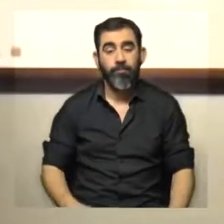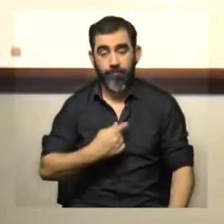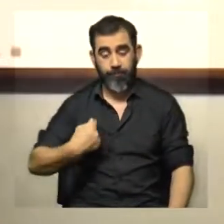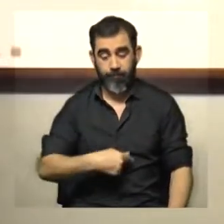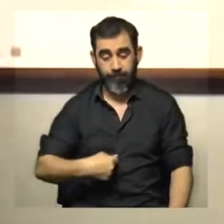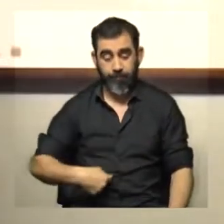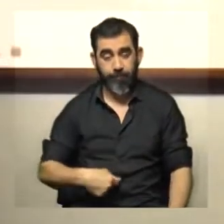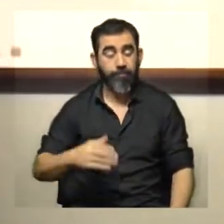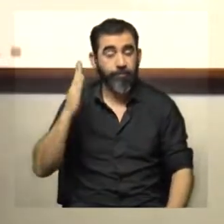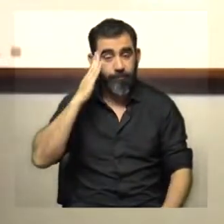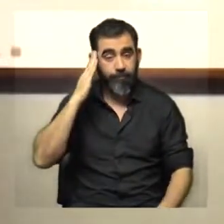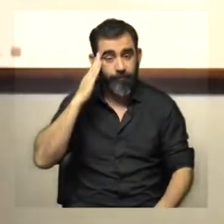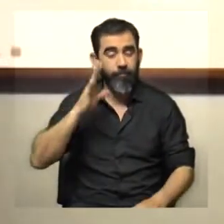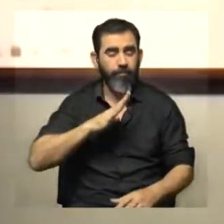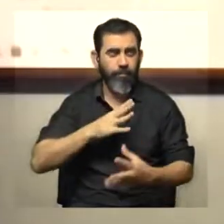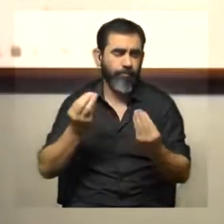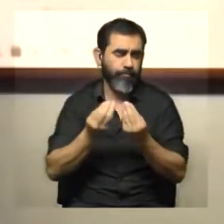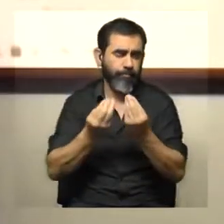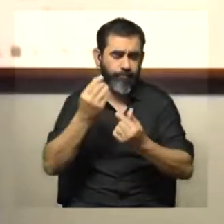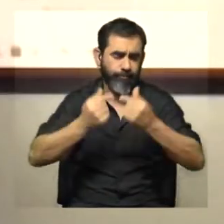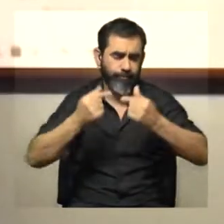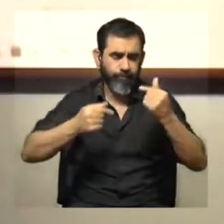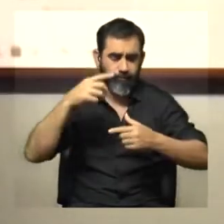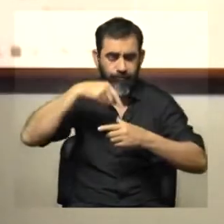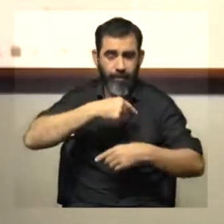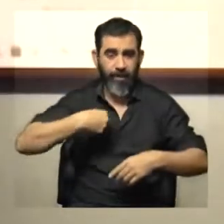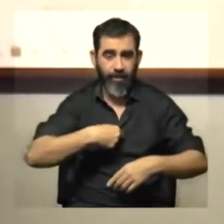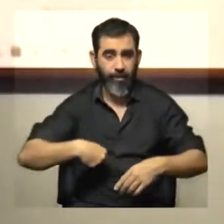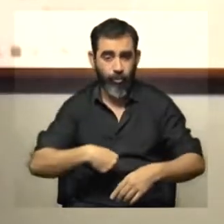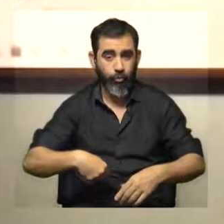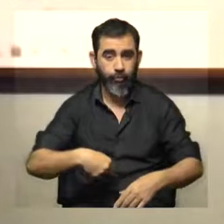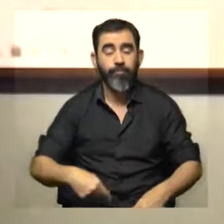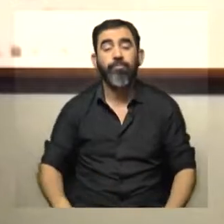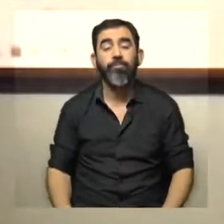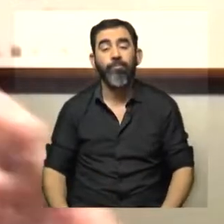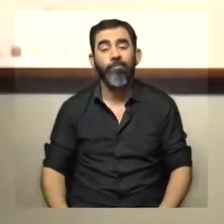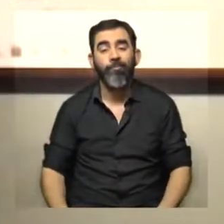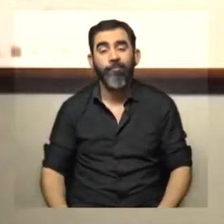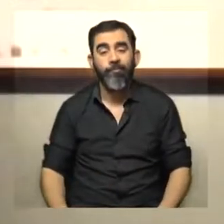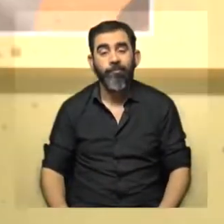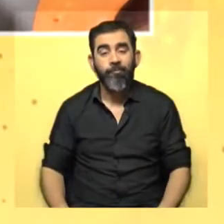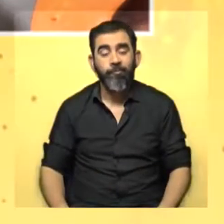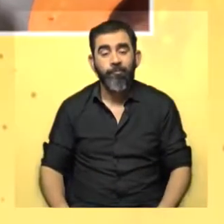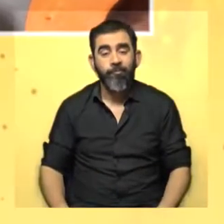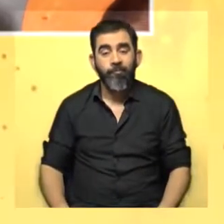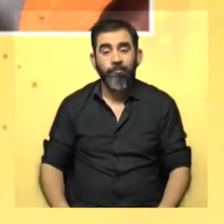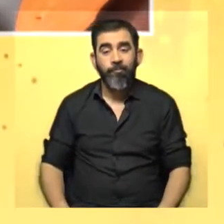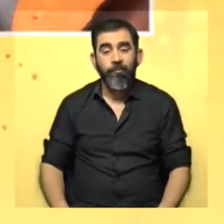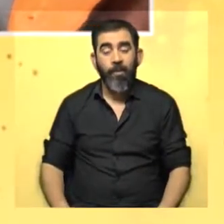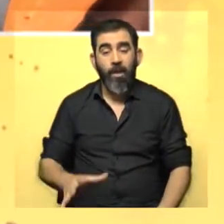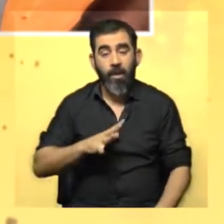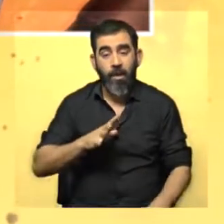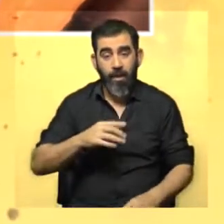saben, nosotros estamos poblados de microorganismos en el intestino. Entonces, el hecho de que lleguen a la